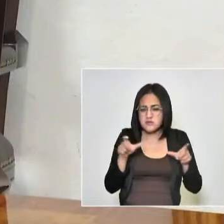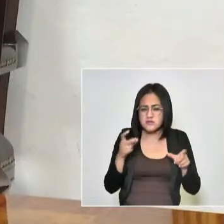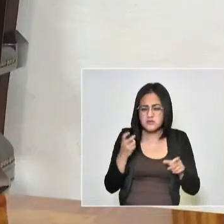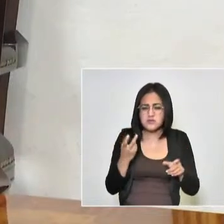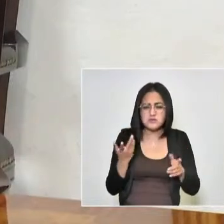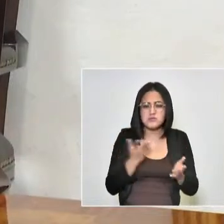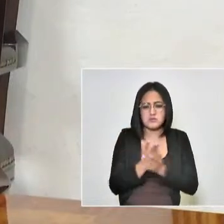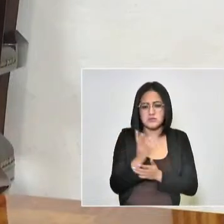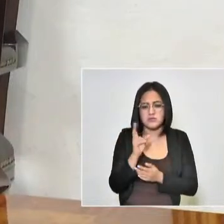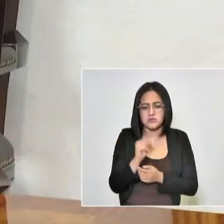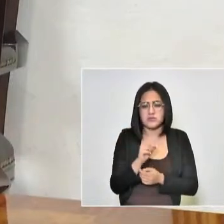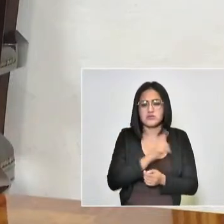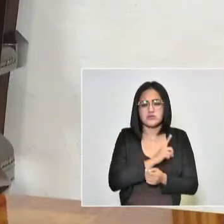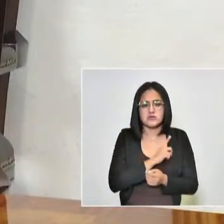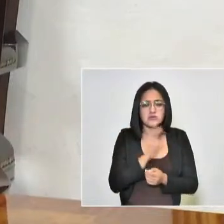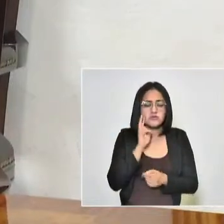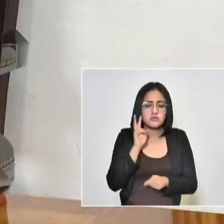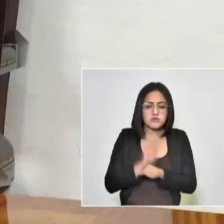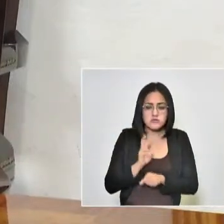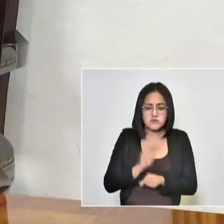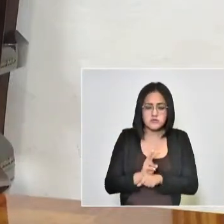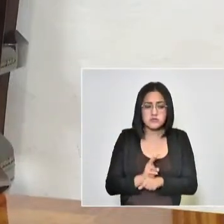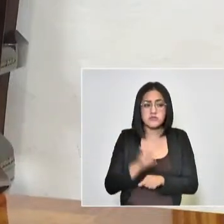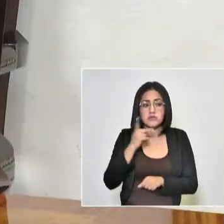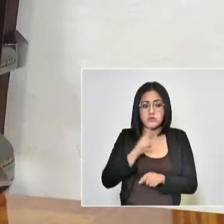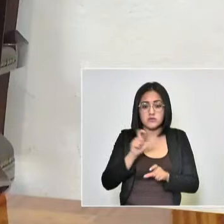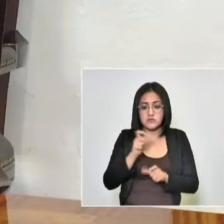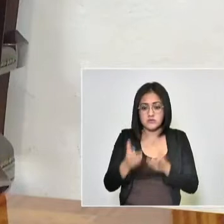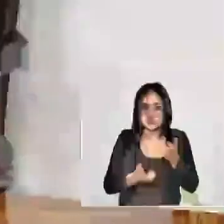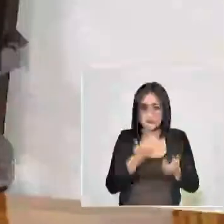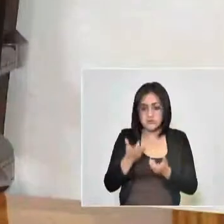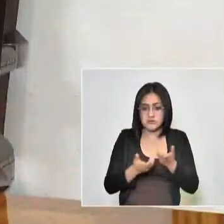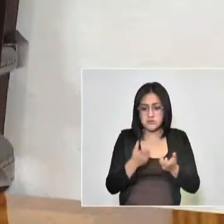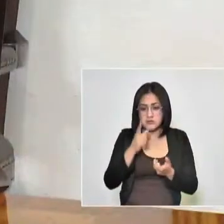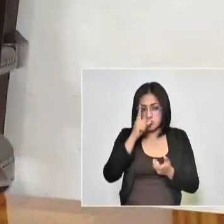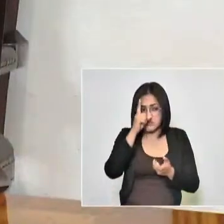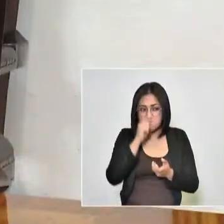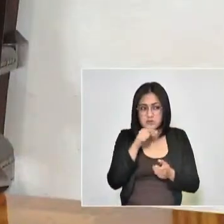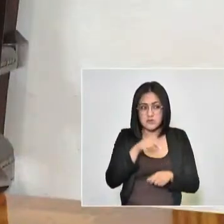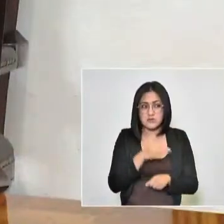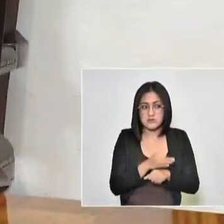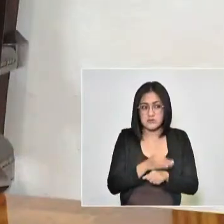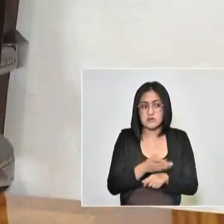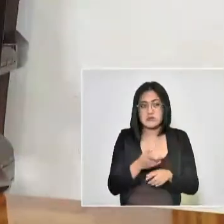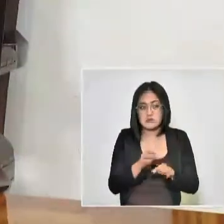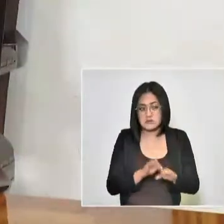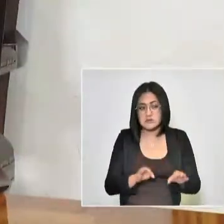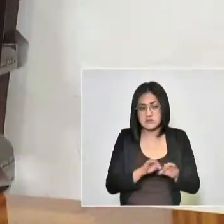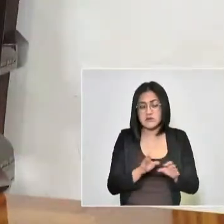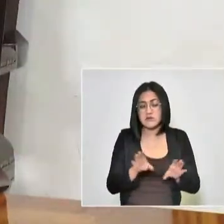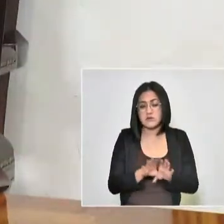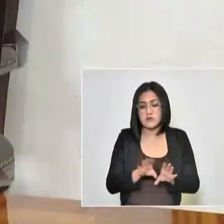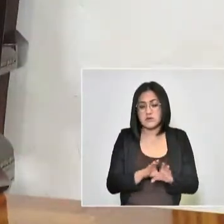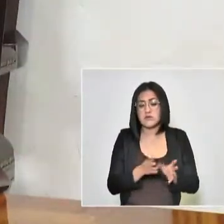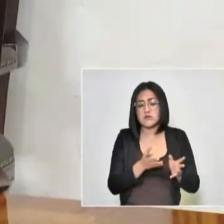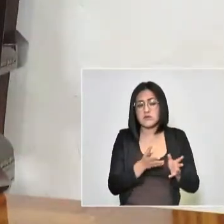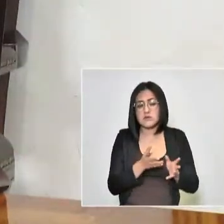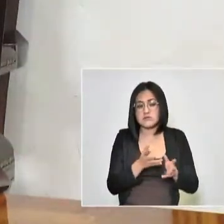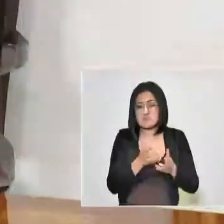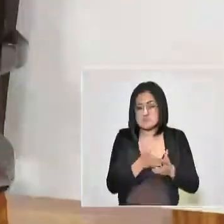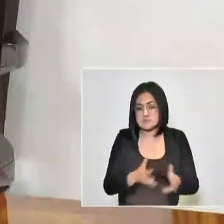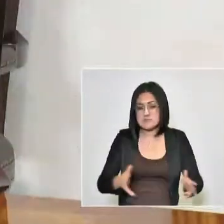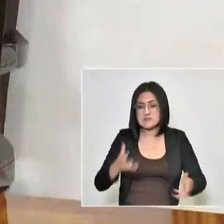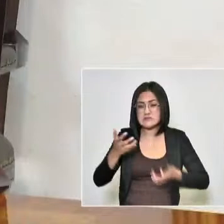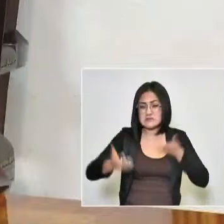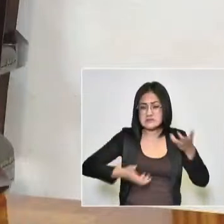no intervenimos, solamente vigilamos, pero si la quema agrícola, que es una de las principales causas de incendios o